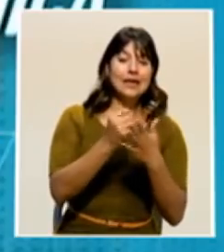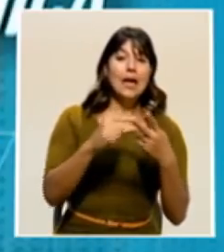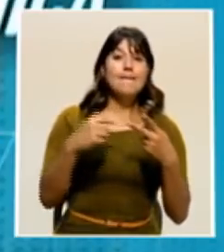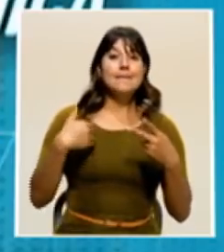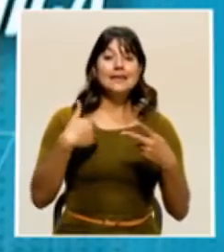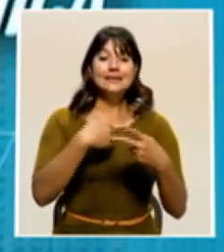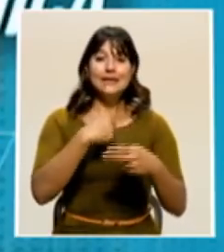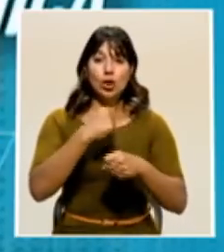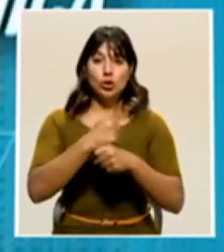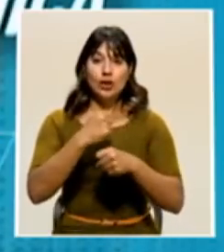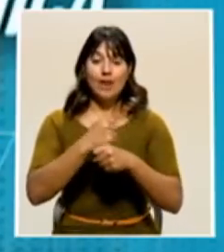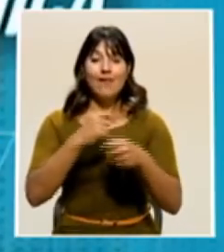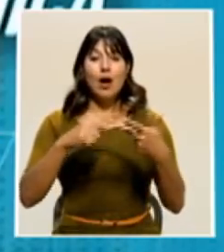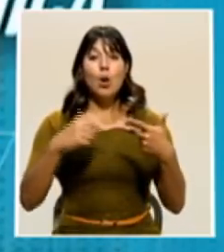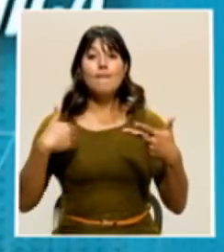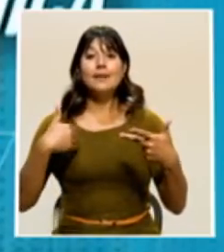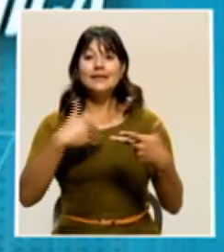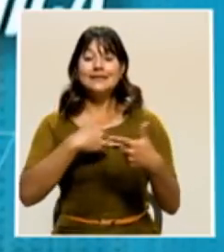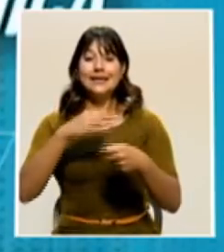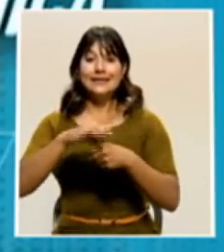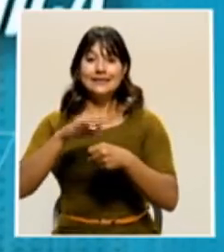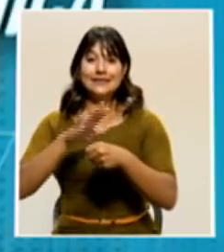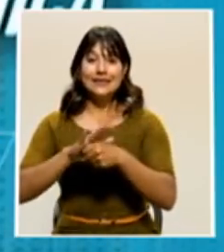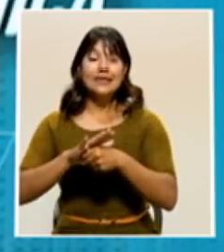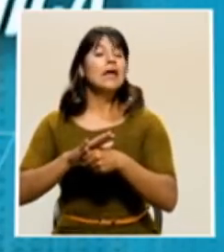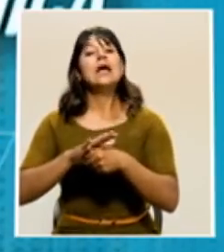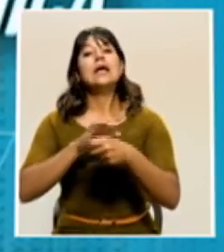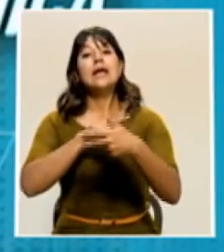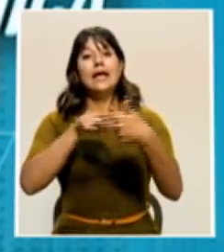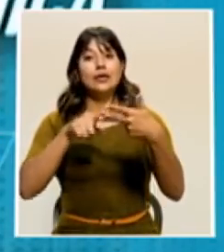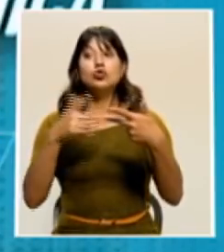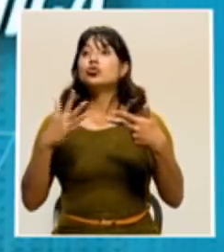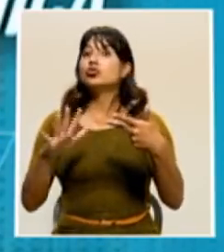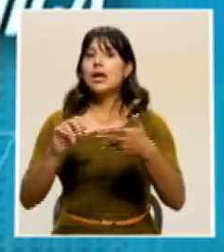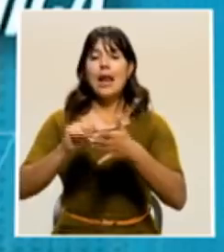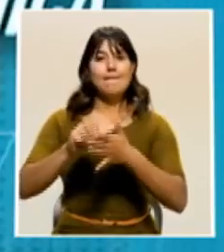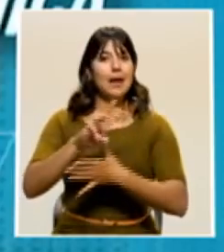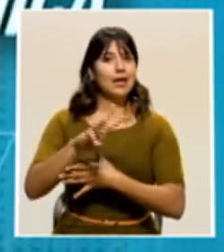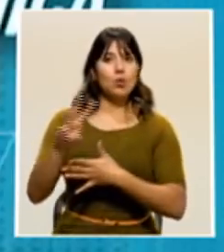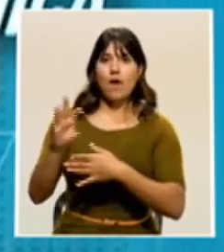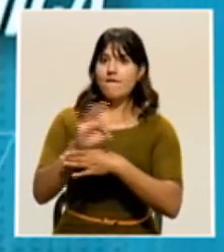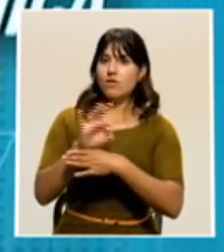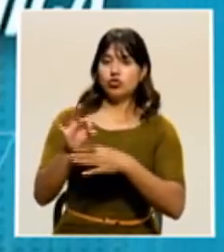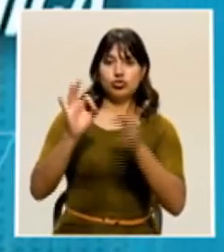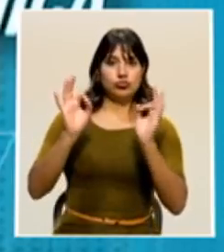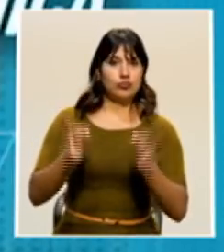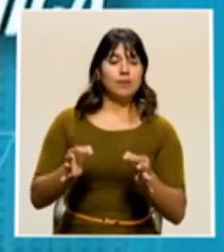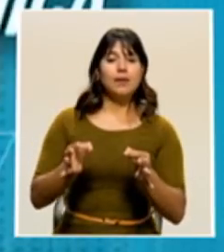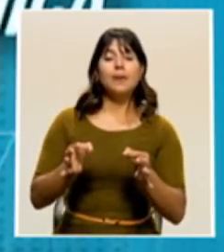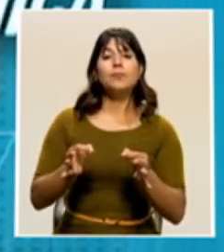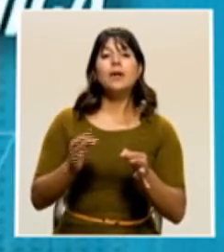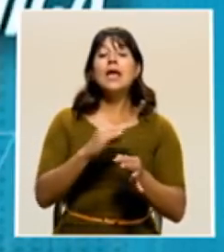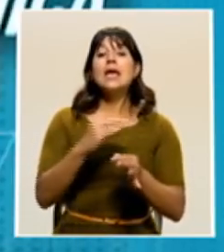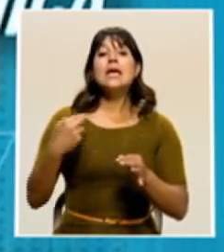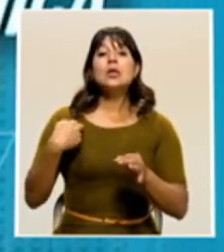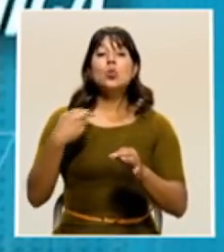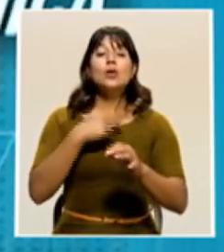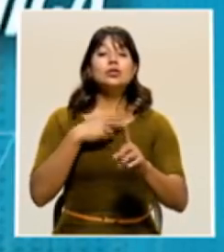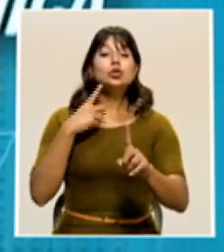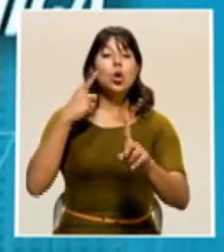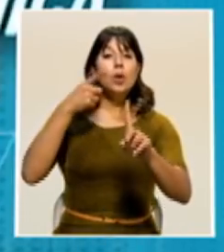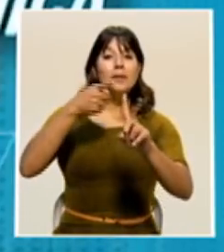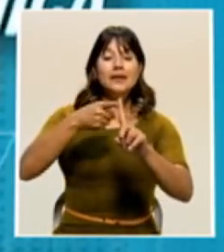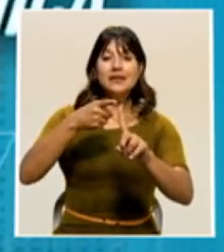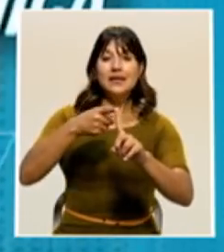Trabajo y el Ministerio de Agricultura y Ganadería se encuentra funcionando óptimamente. El objetivo